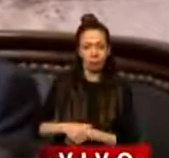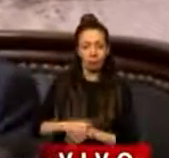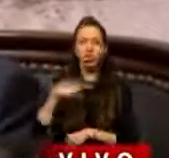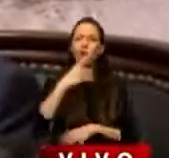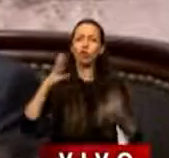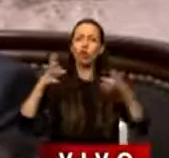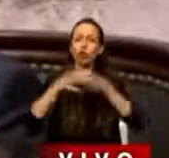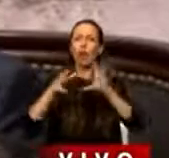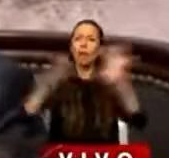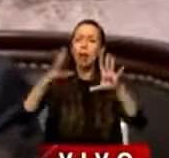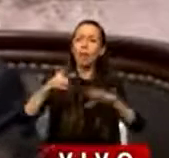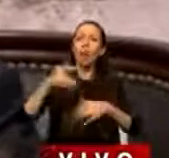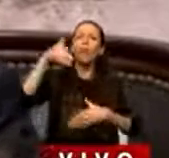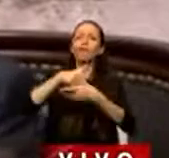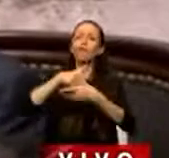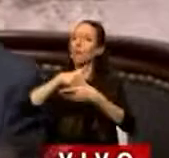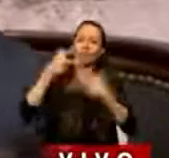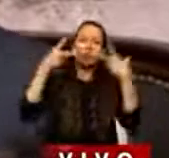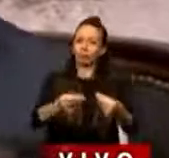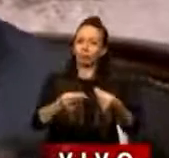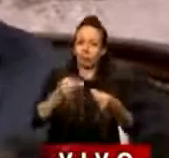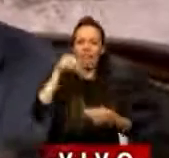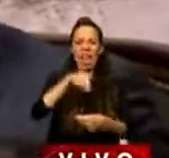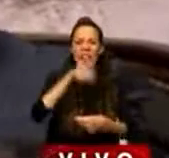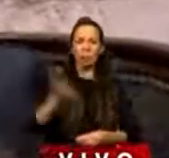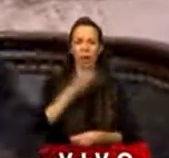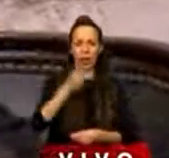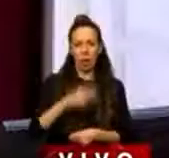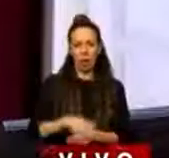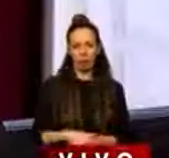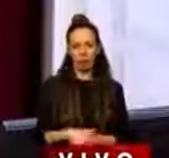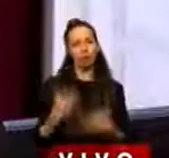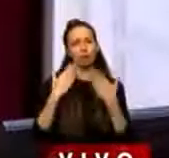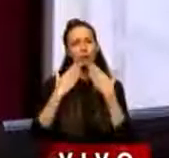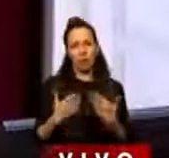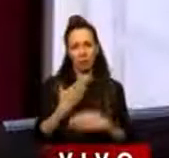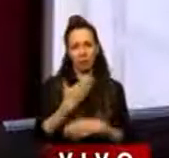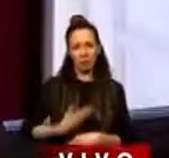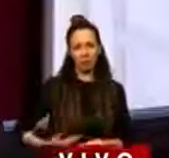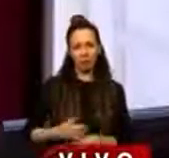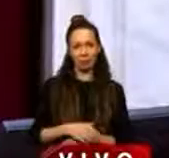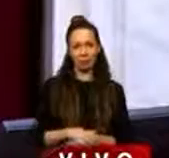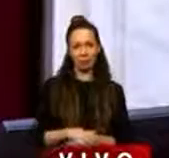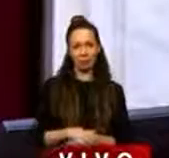vamos a votar en contra de esta porquería. Muchas gracias, presidente.